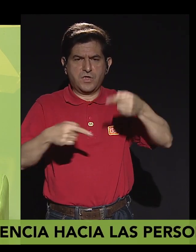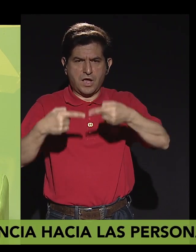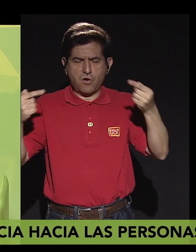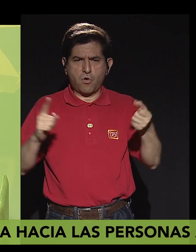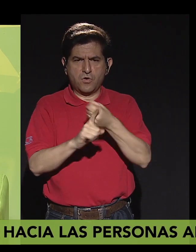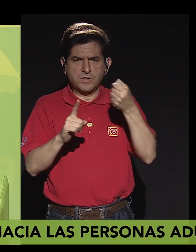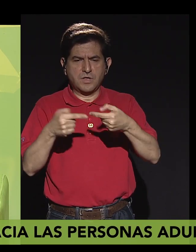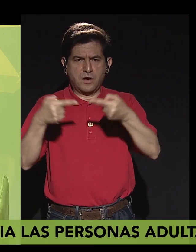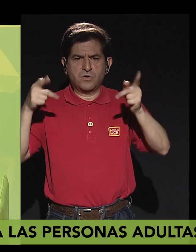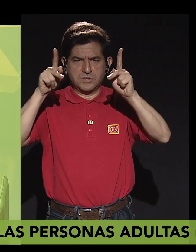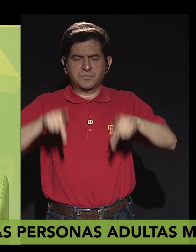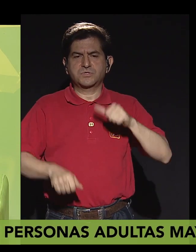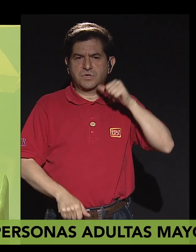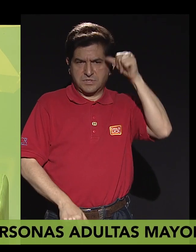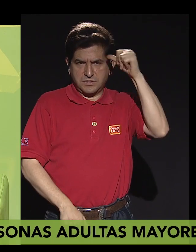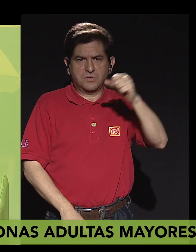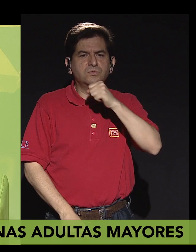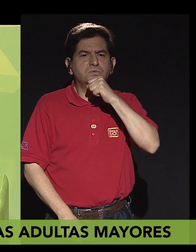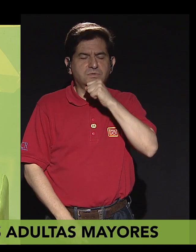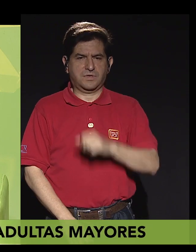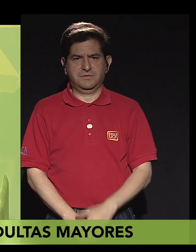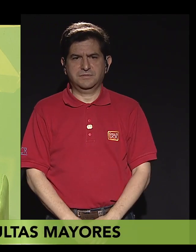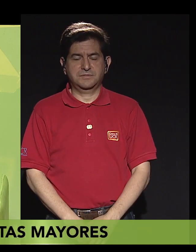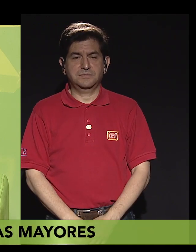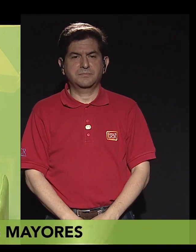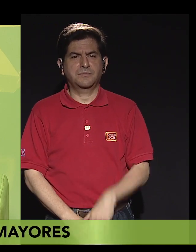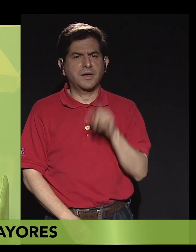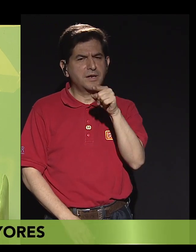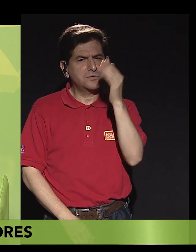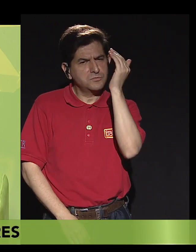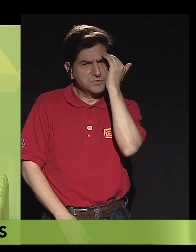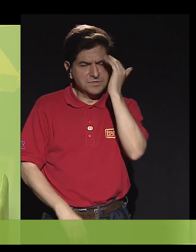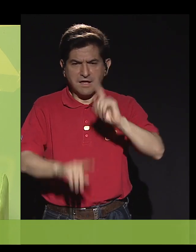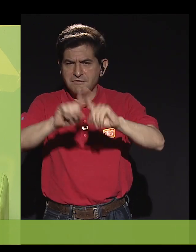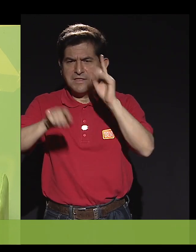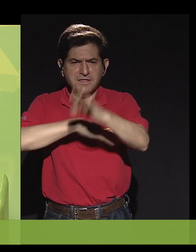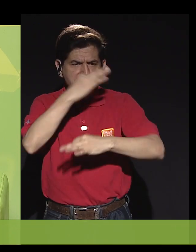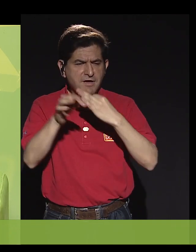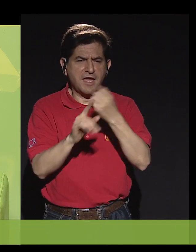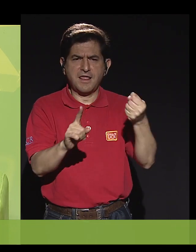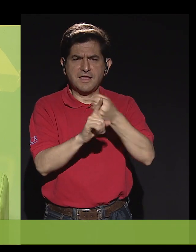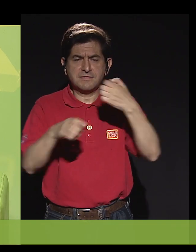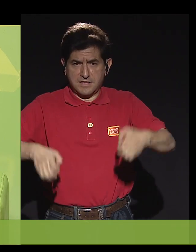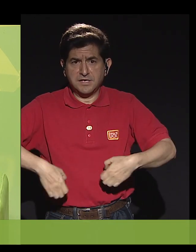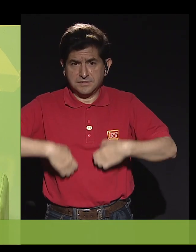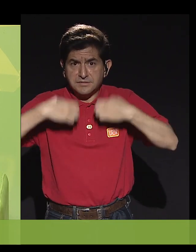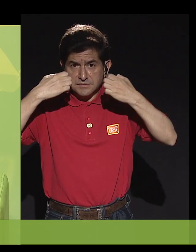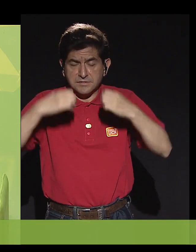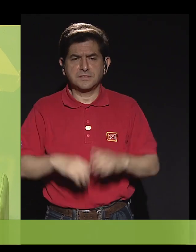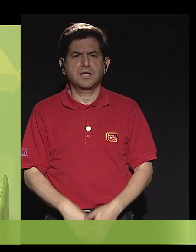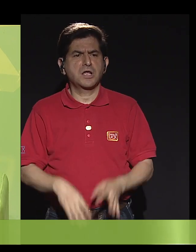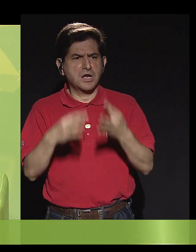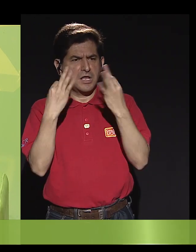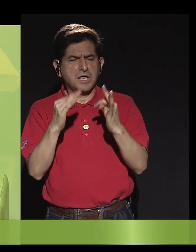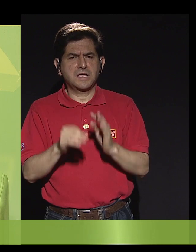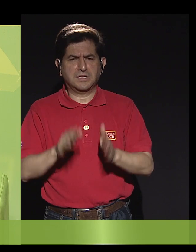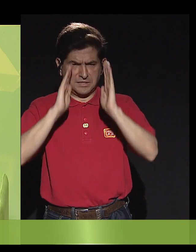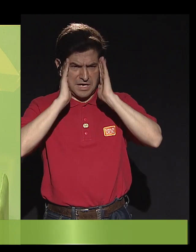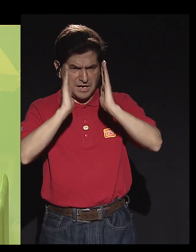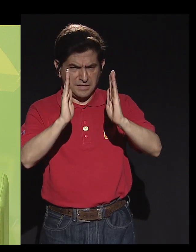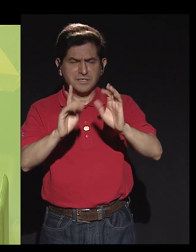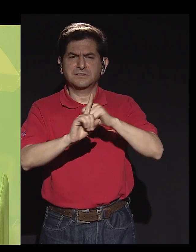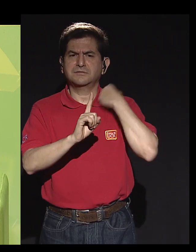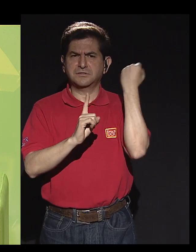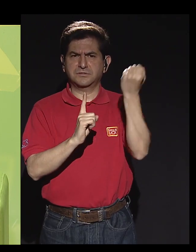Día contra la Violencia hacia las Personas Adultas Mayores, para instruirle a usted de los diferentes tipos de violencia que hay y cómo podemos